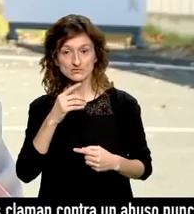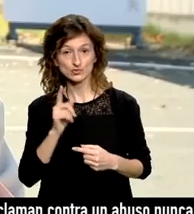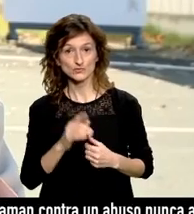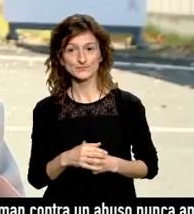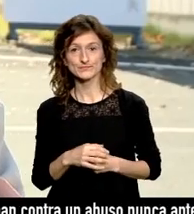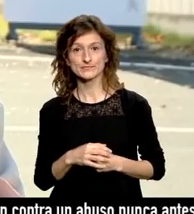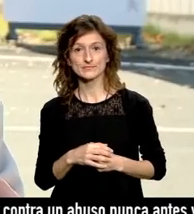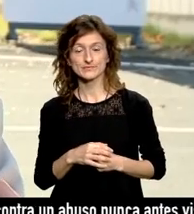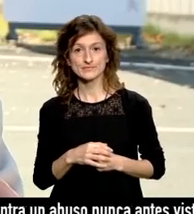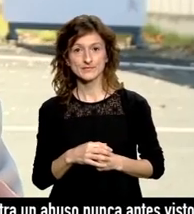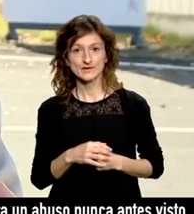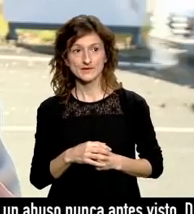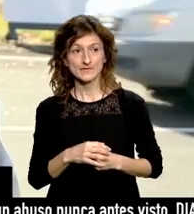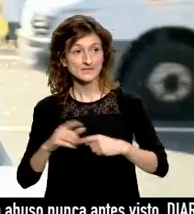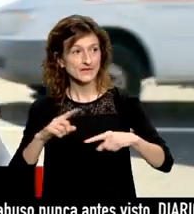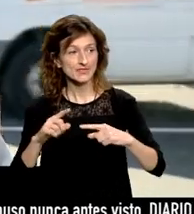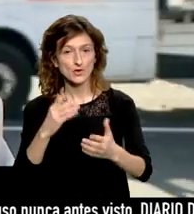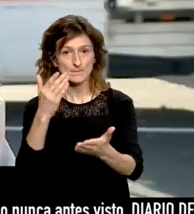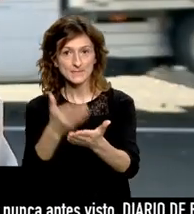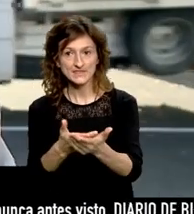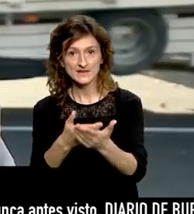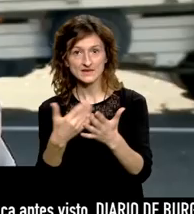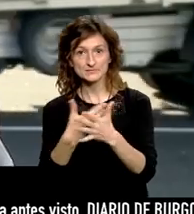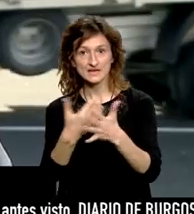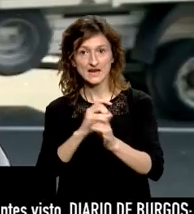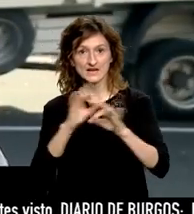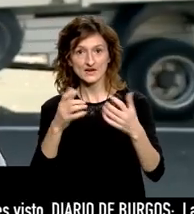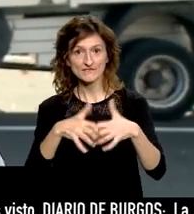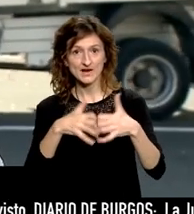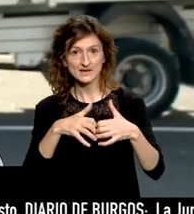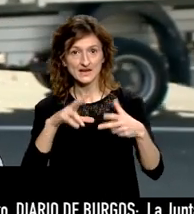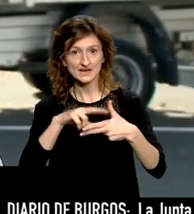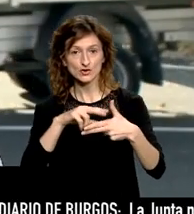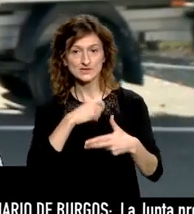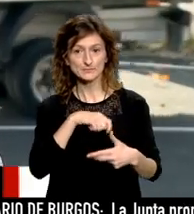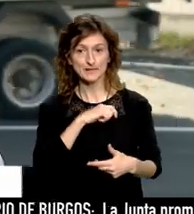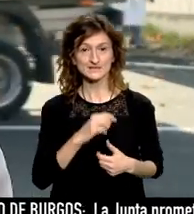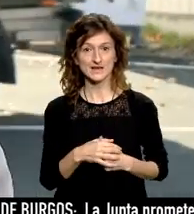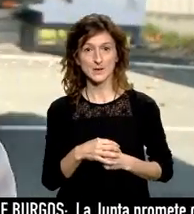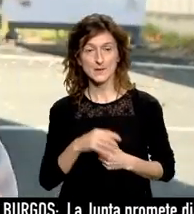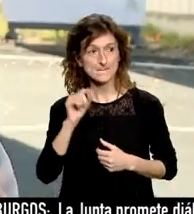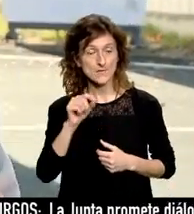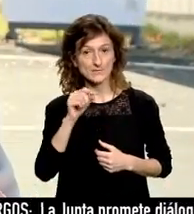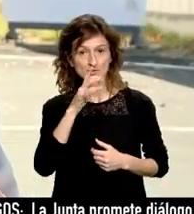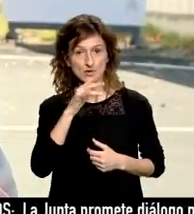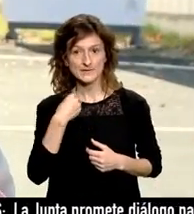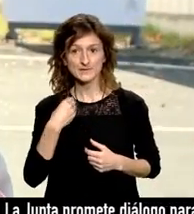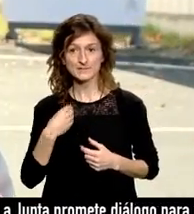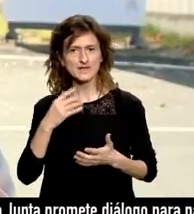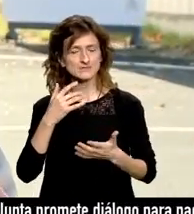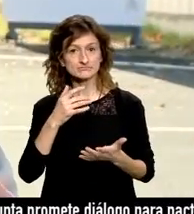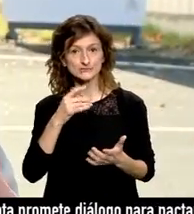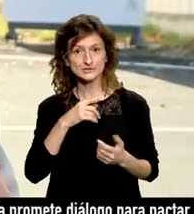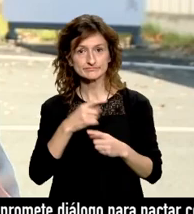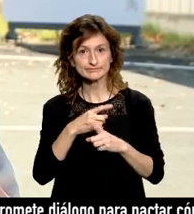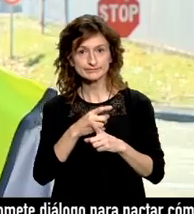Hemos instado a la dirección esa que tiene que clarificar el futuro de las factorías en Renault España en unos momentos como los que estamos. Es una